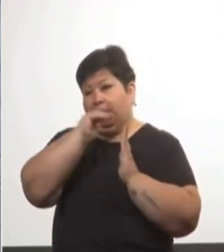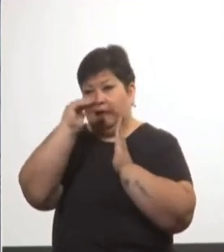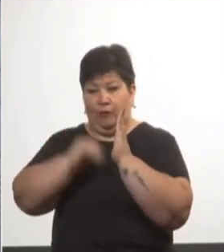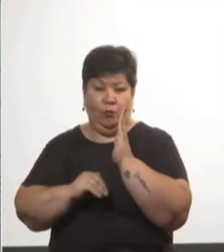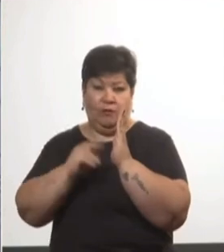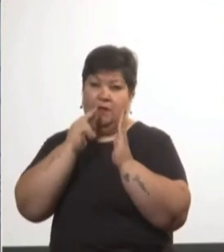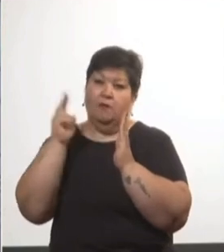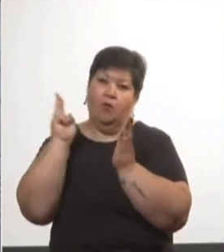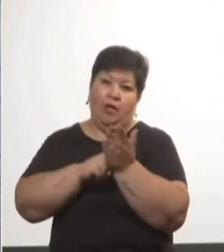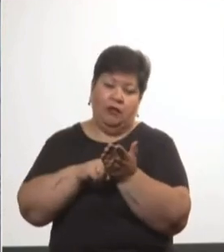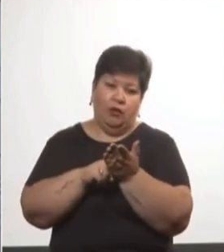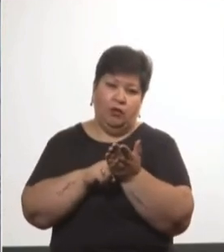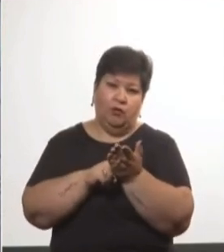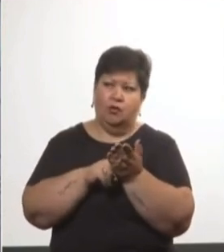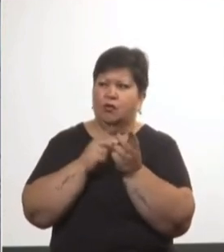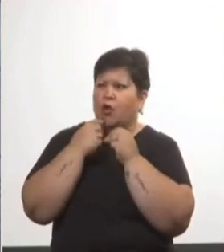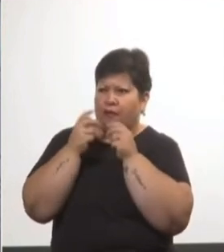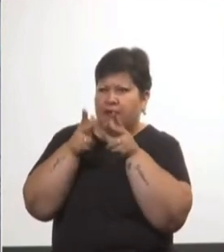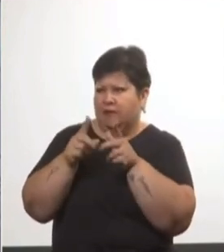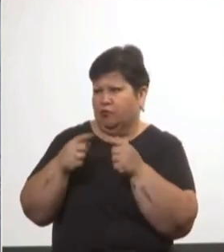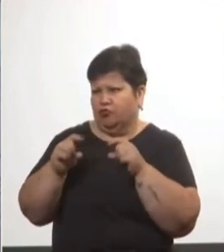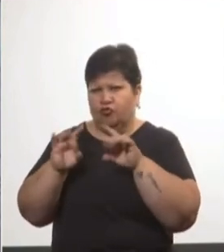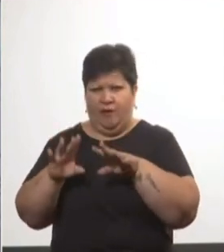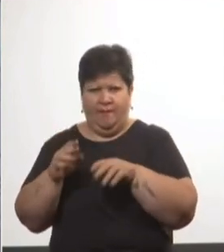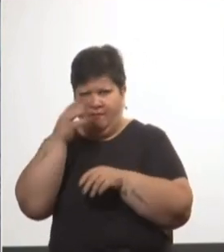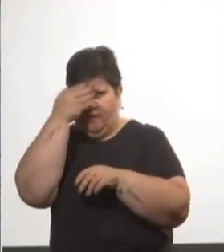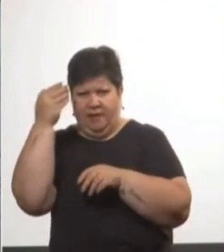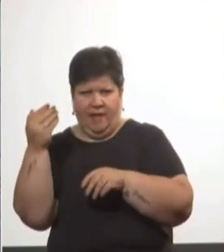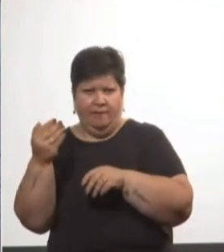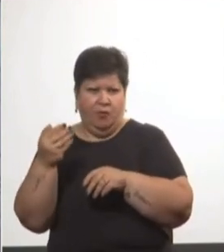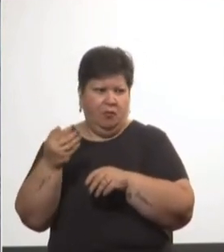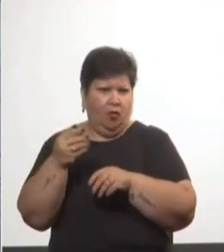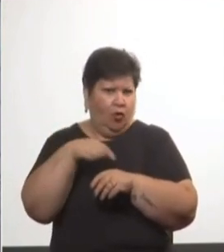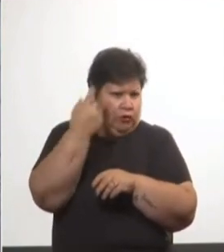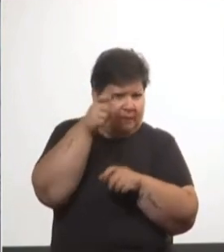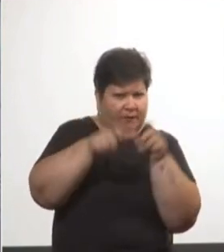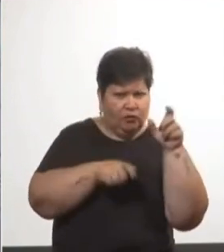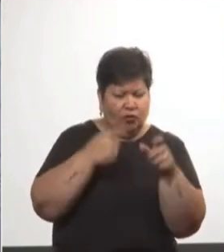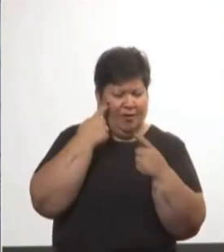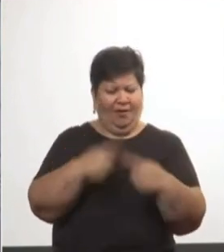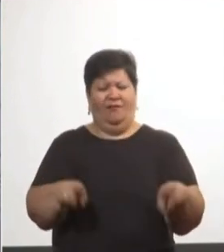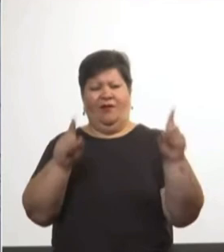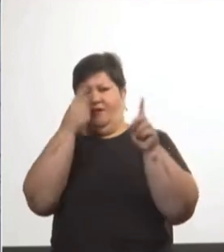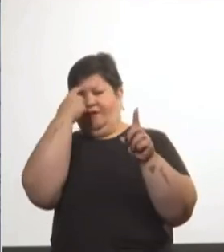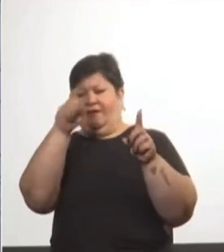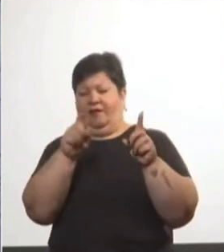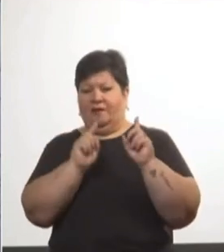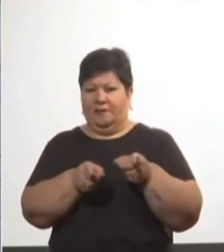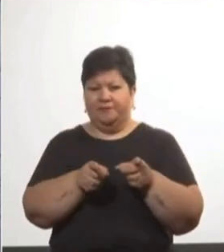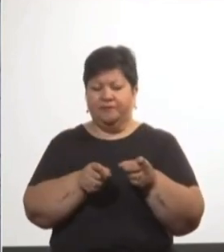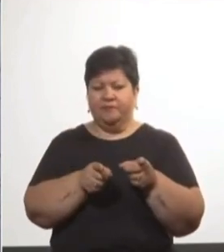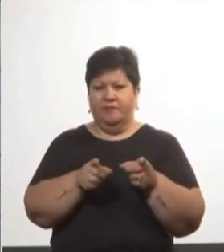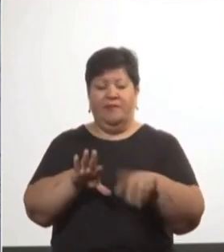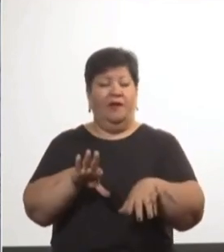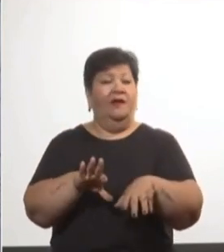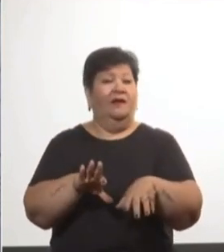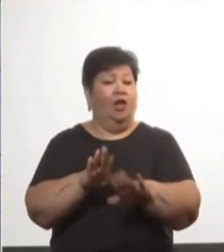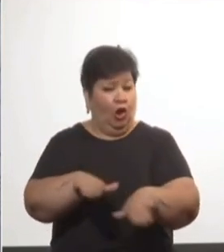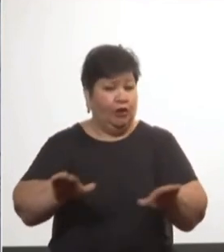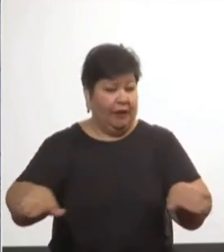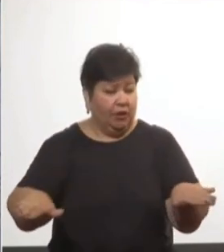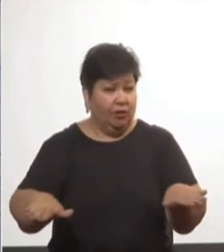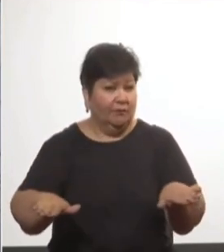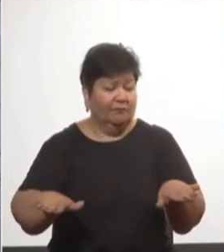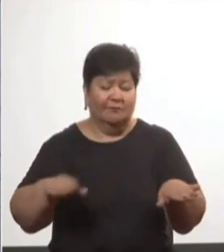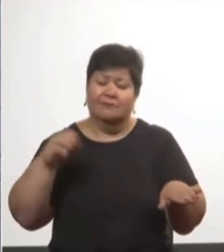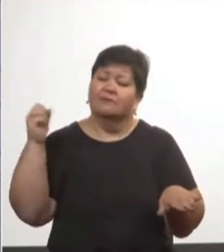decimos solo nosotros, lo dice gente que no piensa como nosotros. Y la primera infancia es un clarísimo ejemplo de